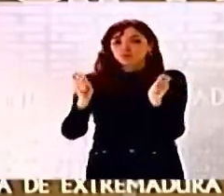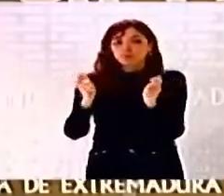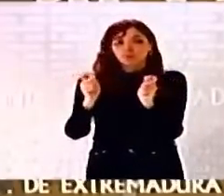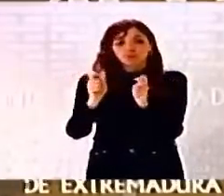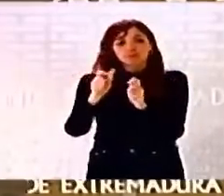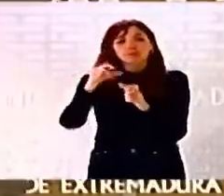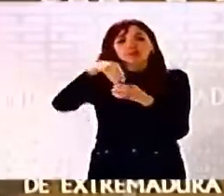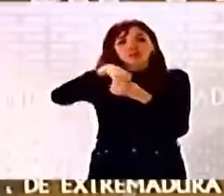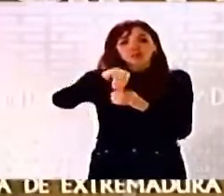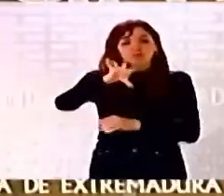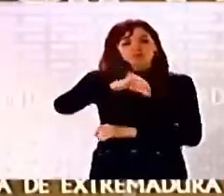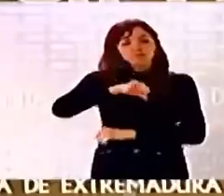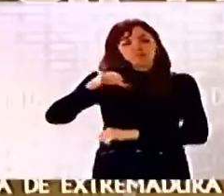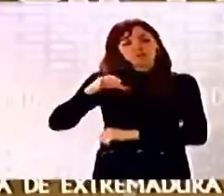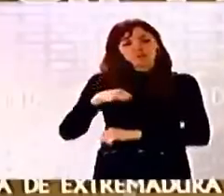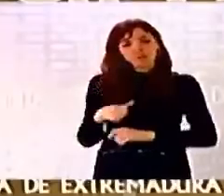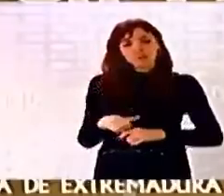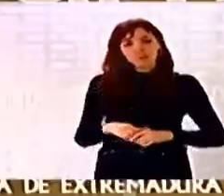nuestra comunidad autónoma.